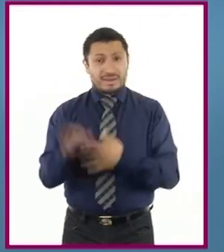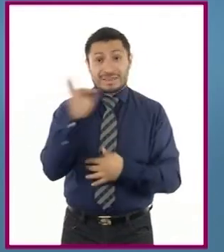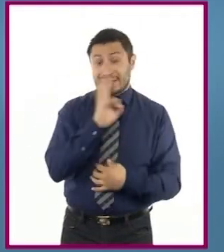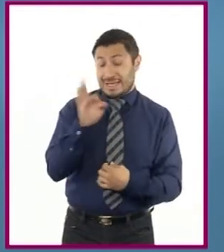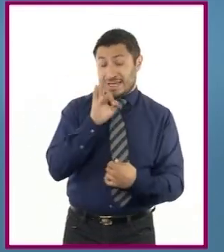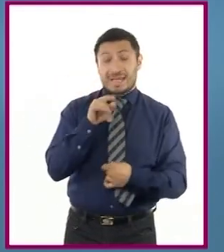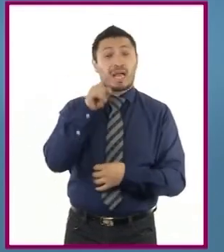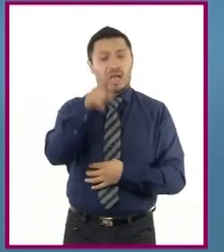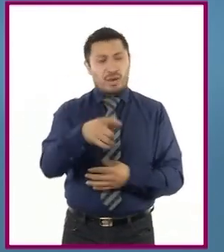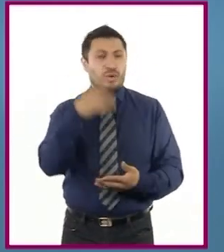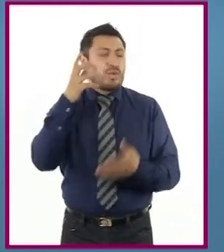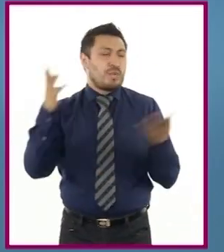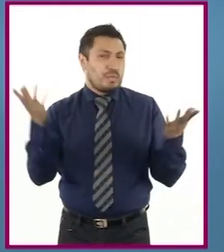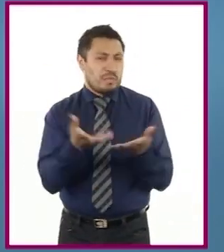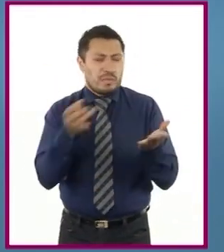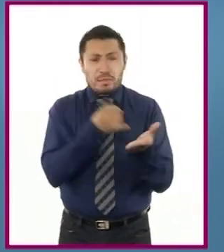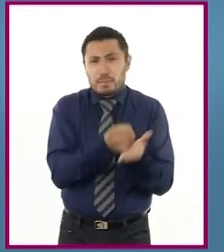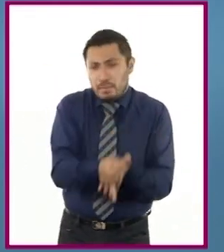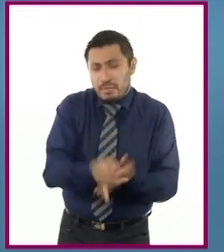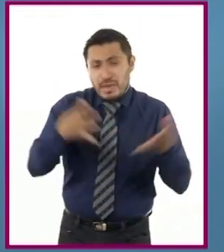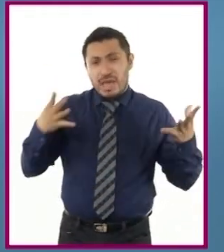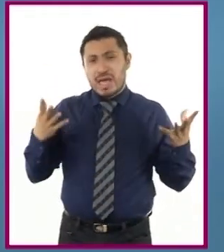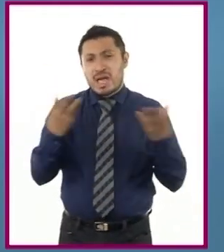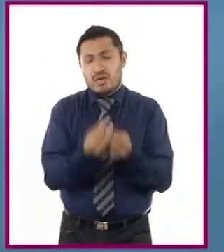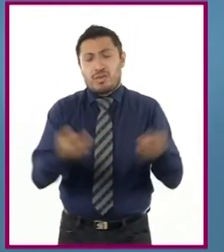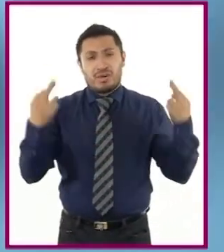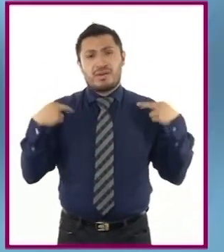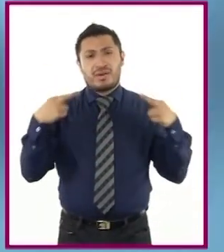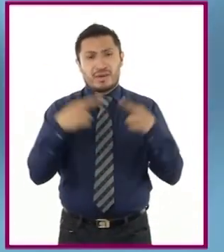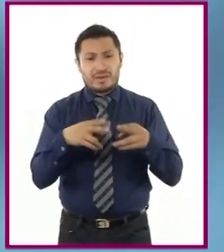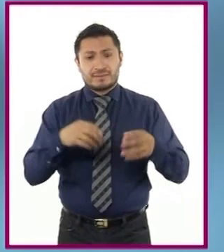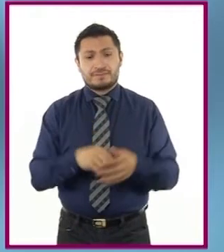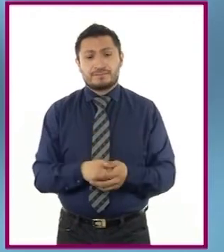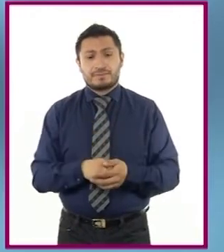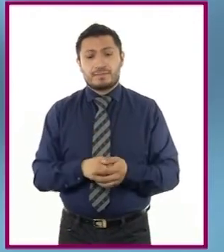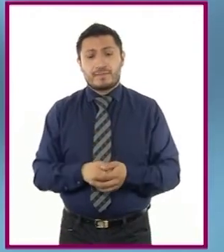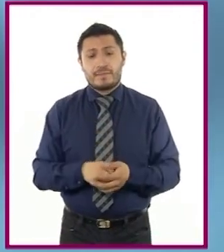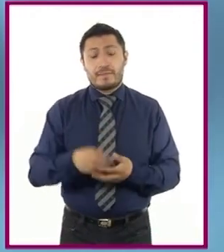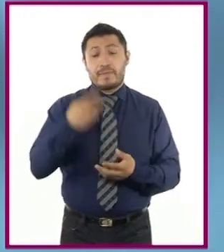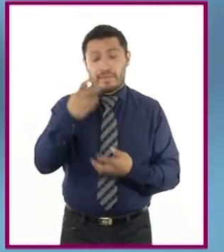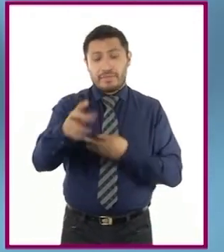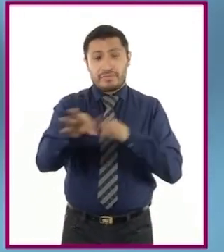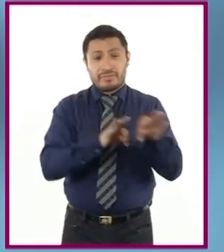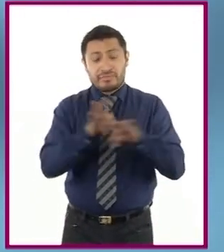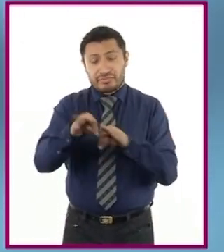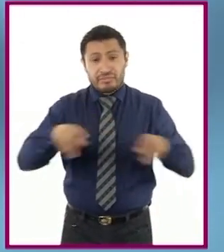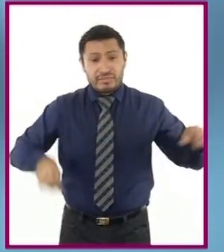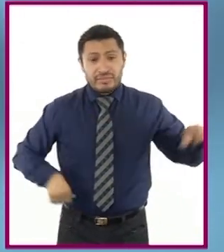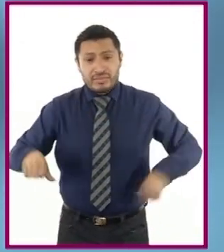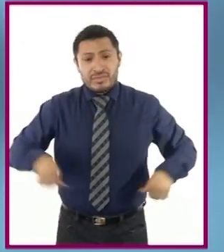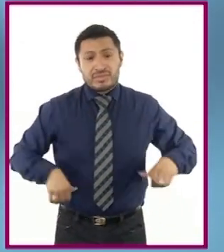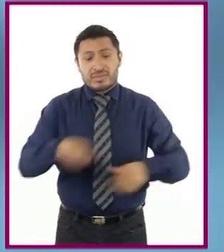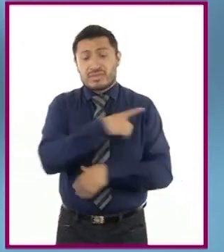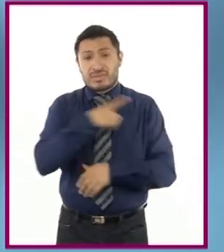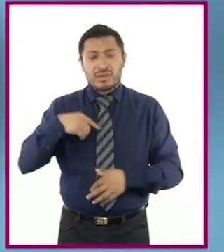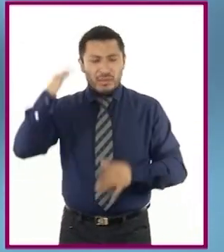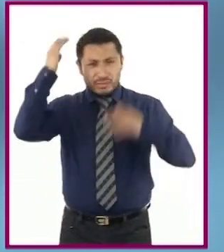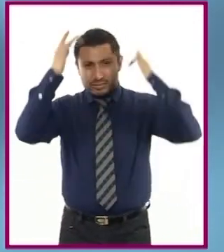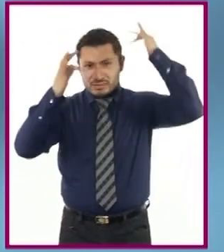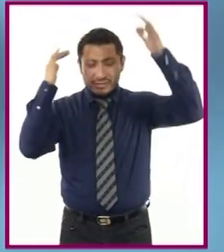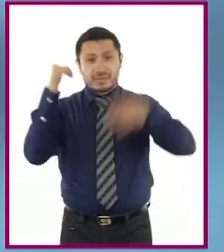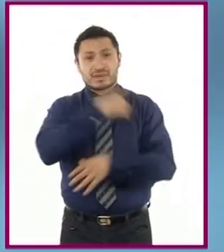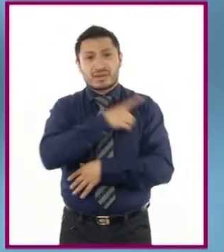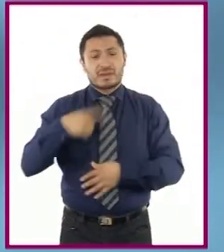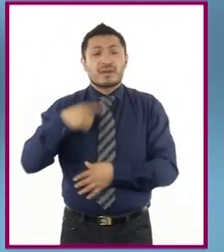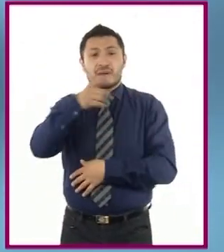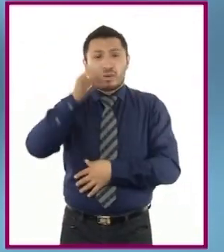Posiblemente, esto lo podrán decidir en conjunto con sus maestros. Este trabajo deberá ser reflexivo. Debe venir su opinión